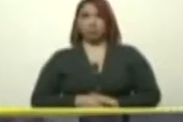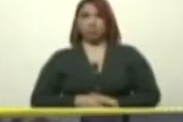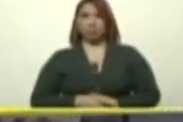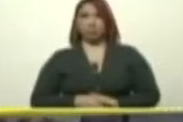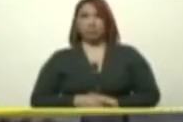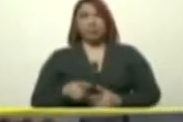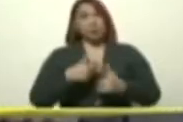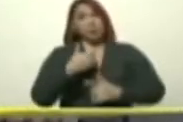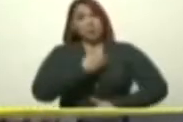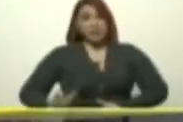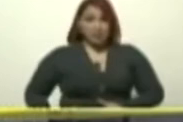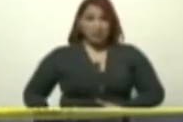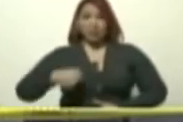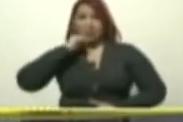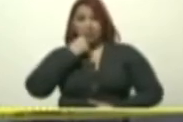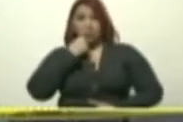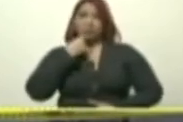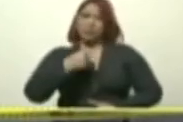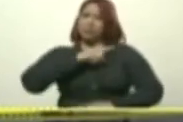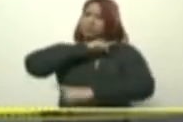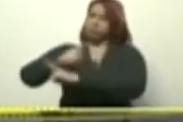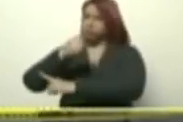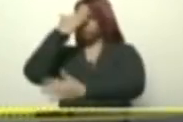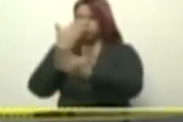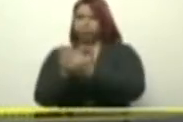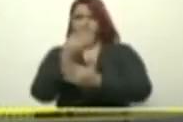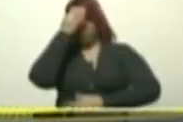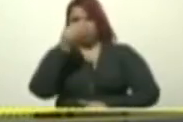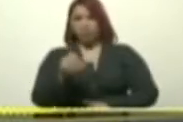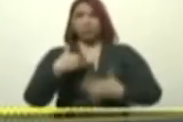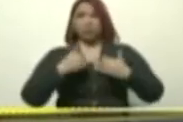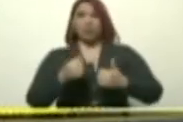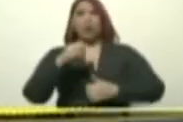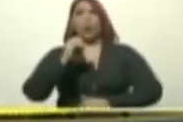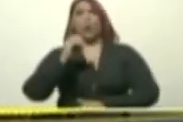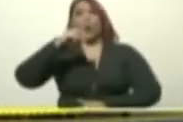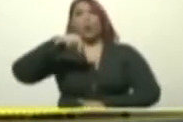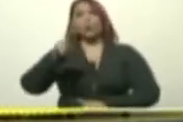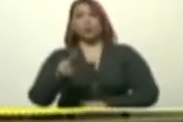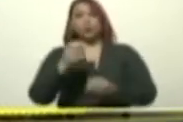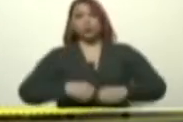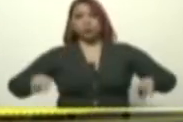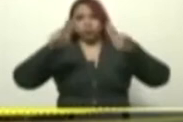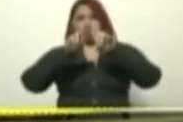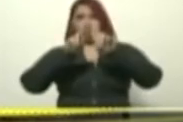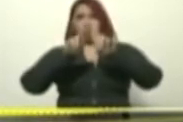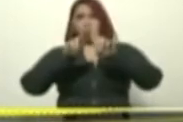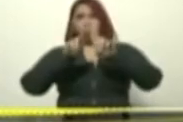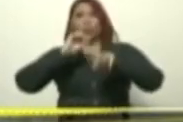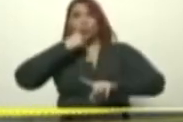Y el presidente Putin viene denunciando ante el Consejo de Seguridad de la ONU que a Rusia pretenden rodearla,